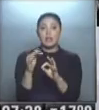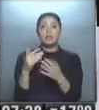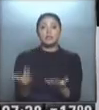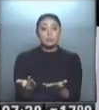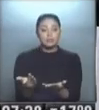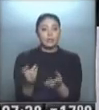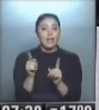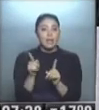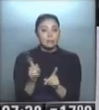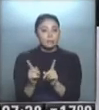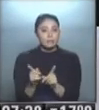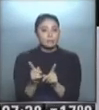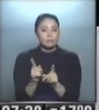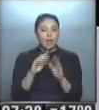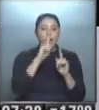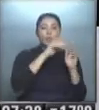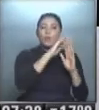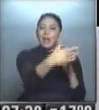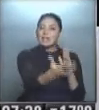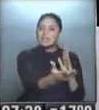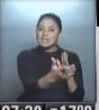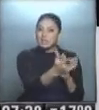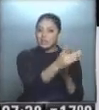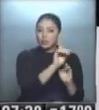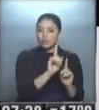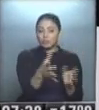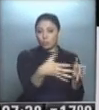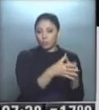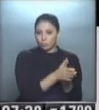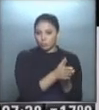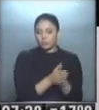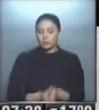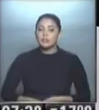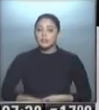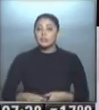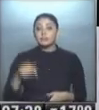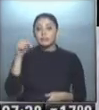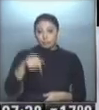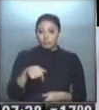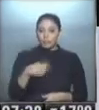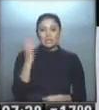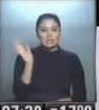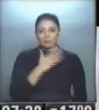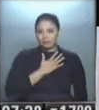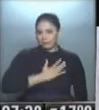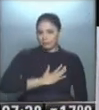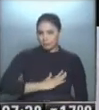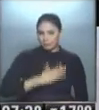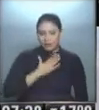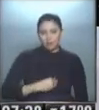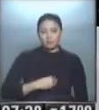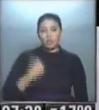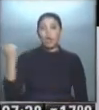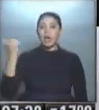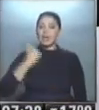momento permanecían vecinos reunidos en la zona. Bueno, ya ha imperado la calma, Gendarmería ha